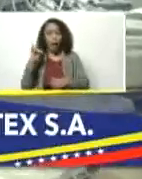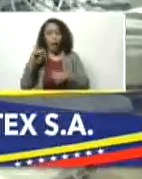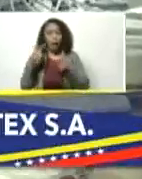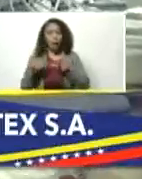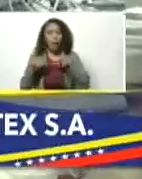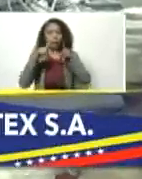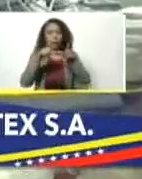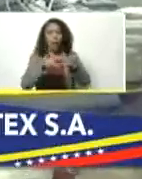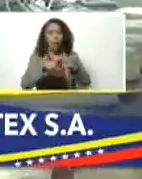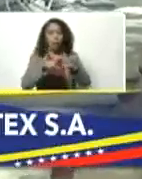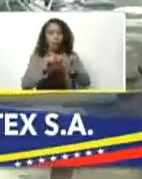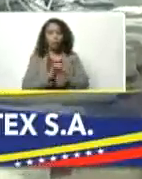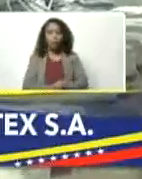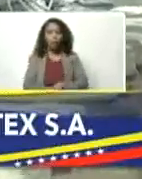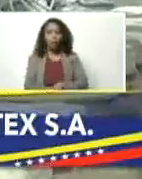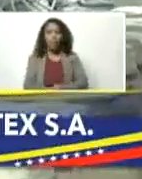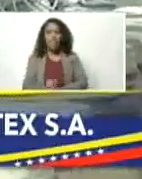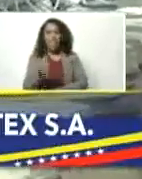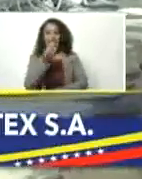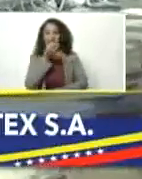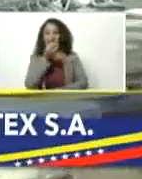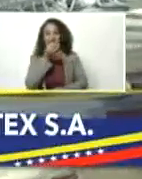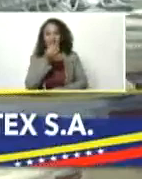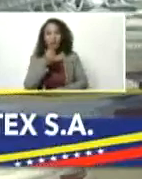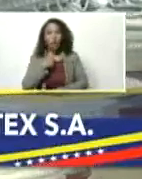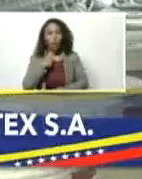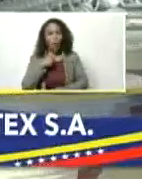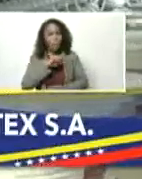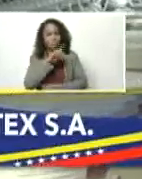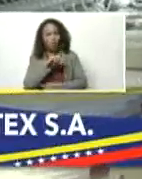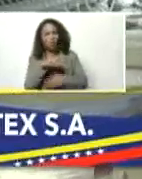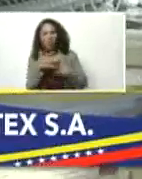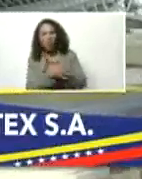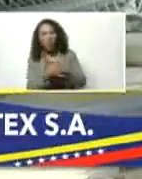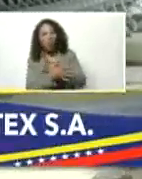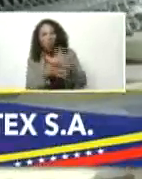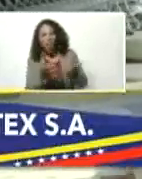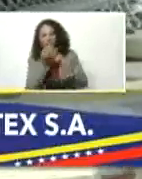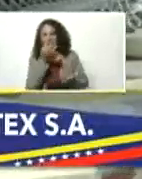tiene el certificado verde. Y yo le pregunté qué era el